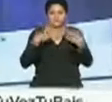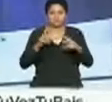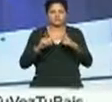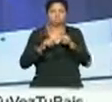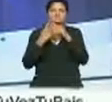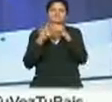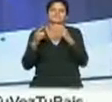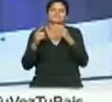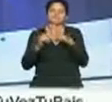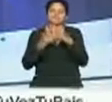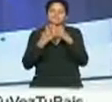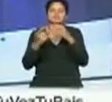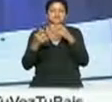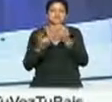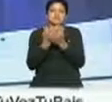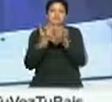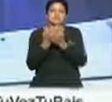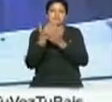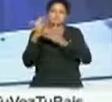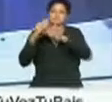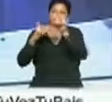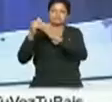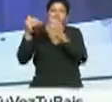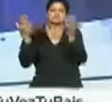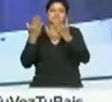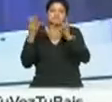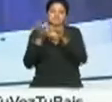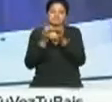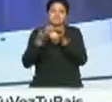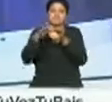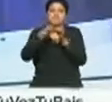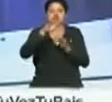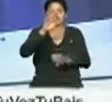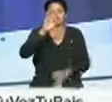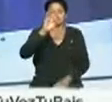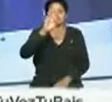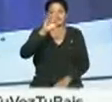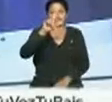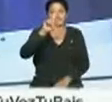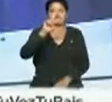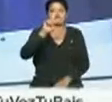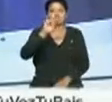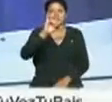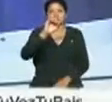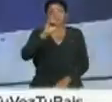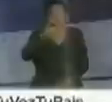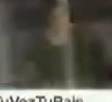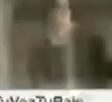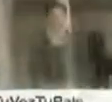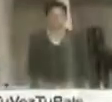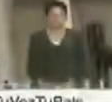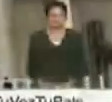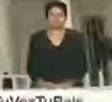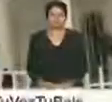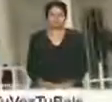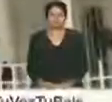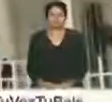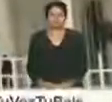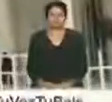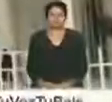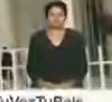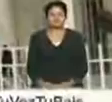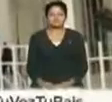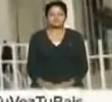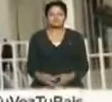en la localidad de Bahía y Flavio Alfaro. Allí más de 25.000 personas podrán ser atendidas. Como parte del proceso